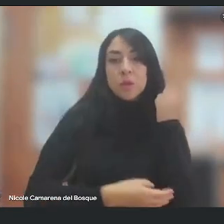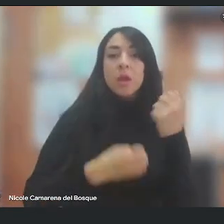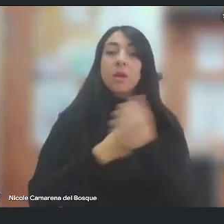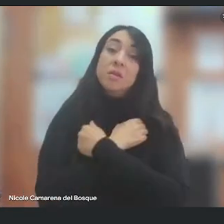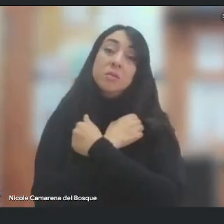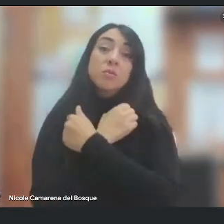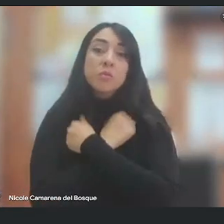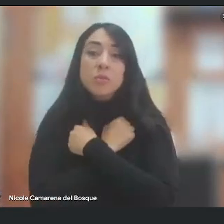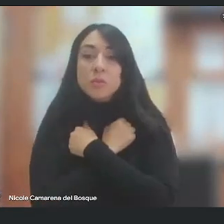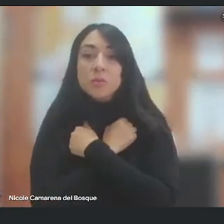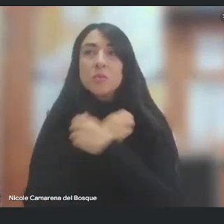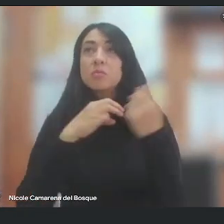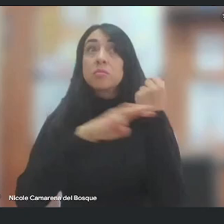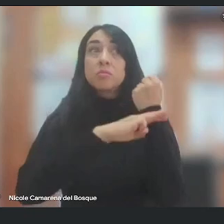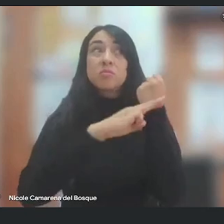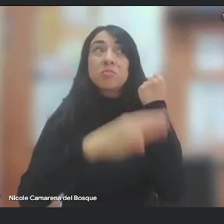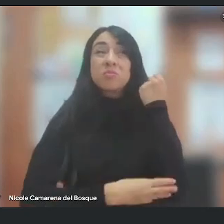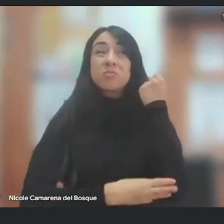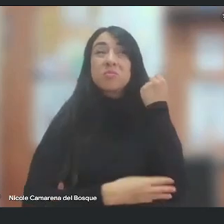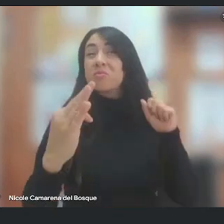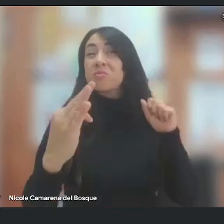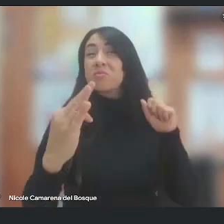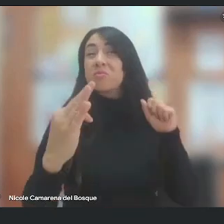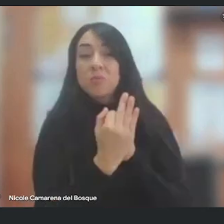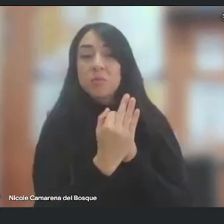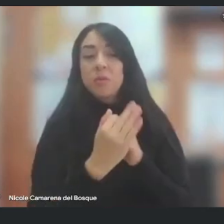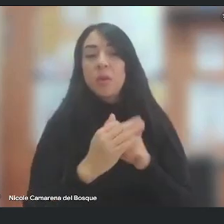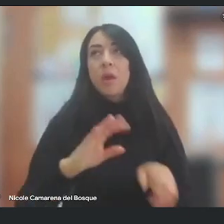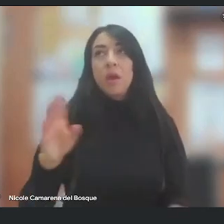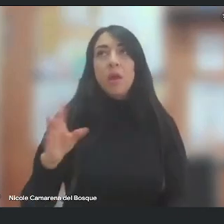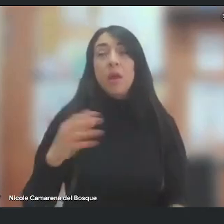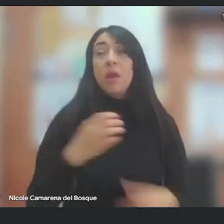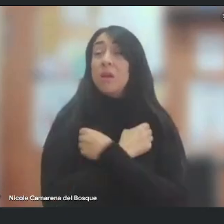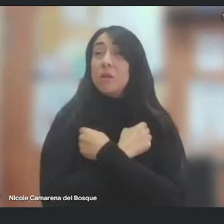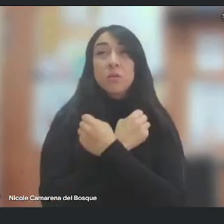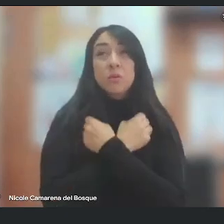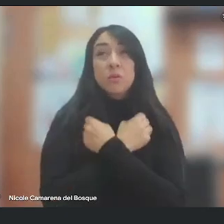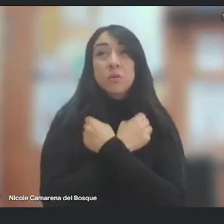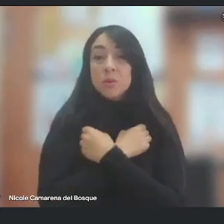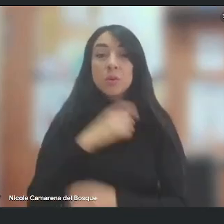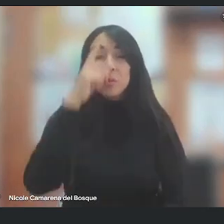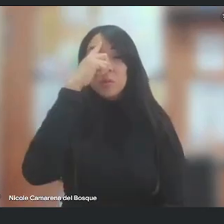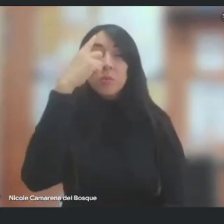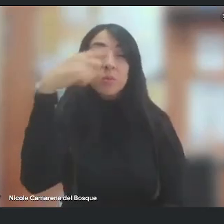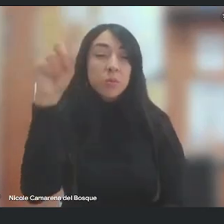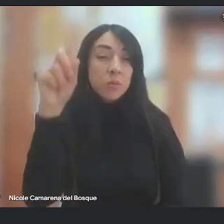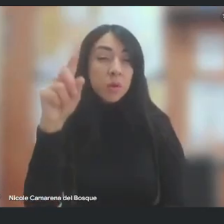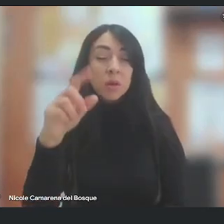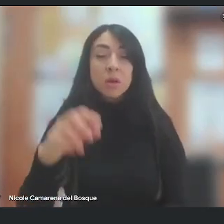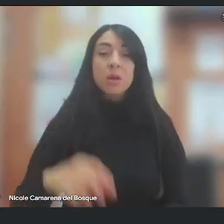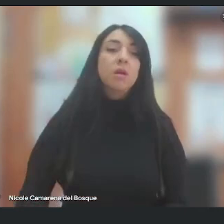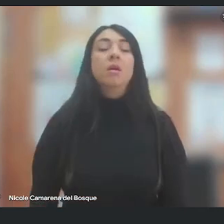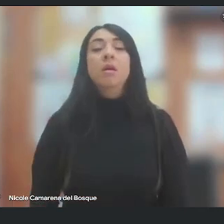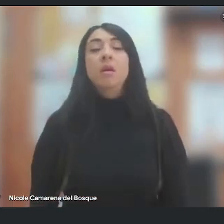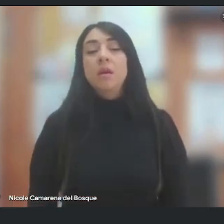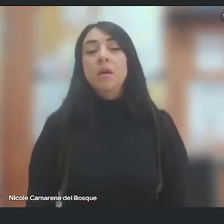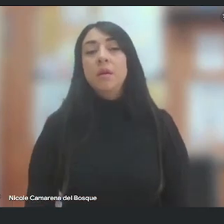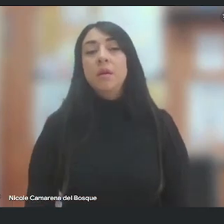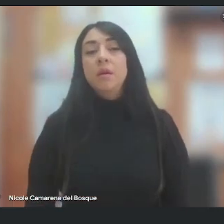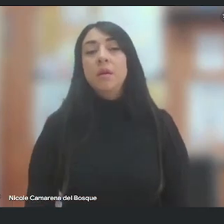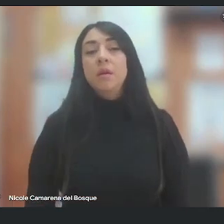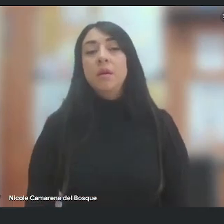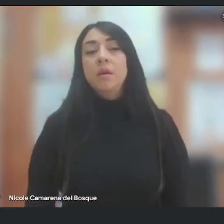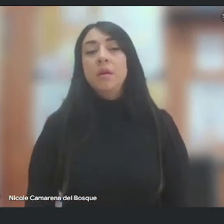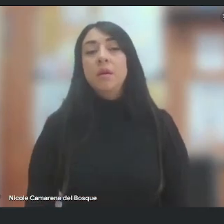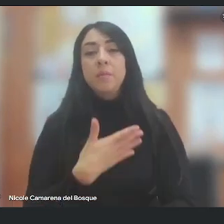decir, ok, es necesario que tengas esta información para que tú decidas si quieres tener o no una relación sexual, si